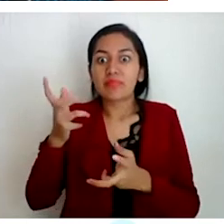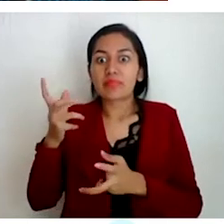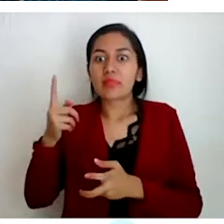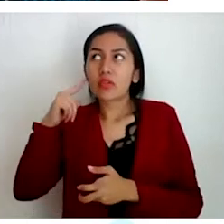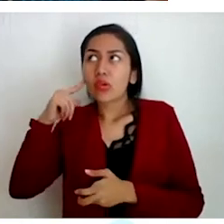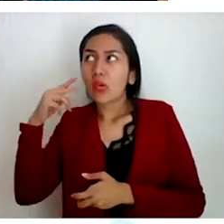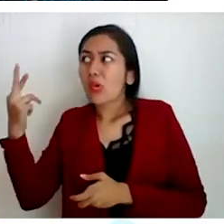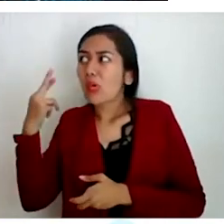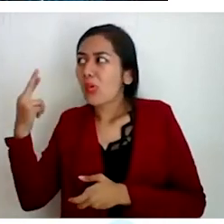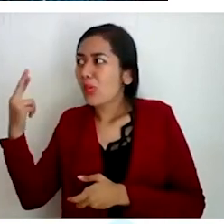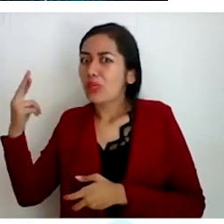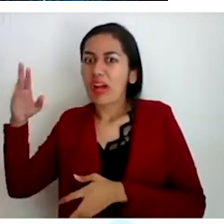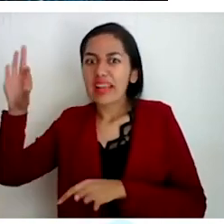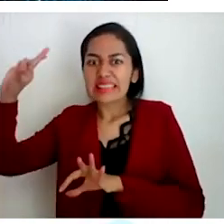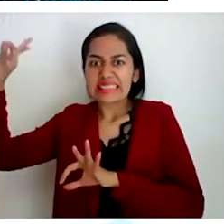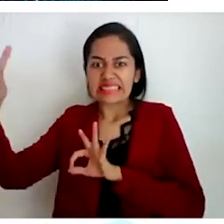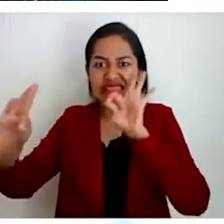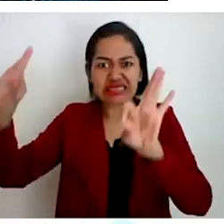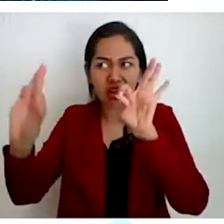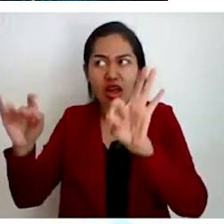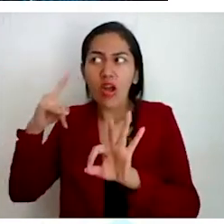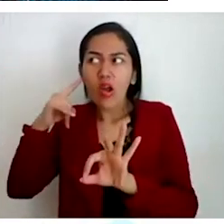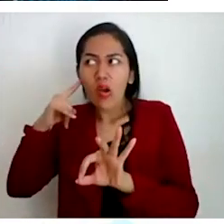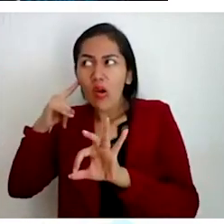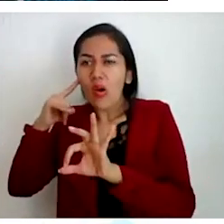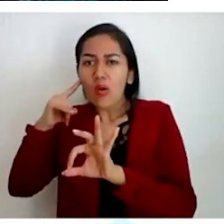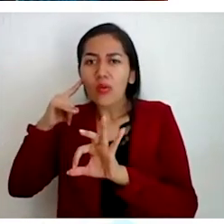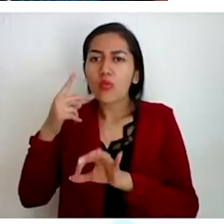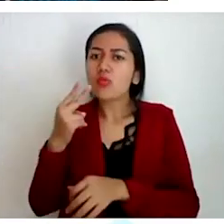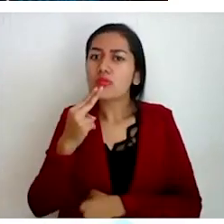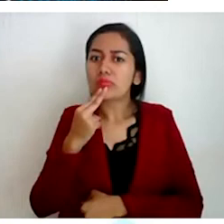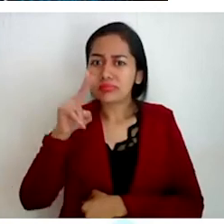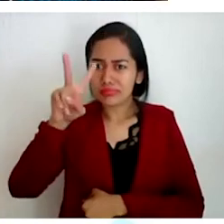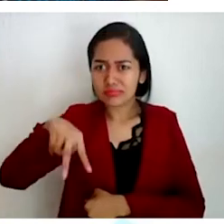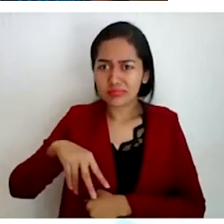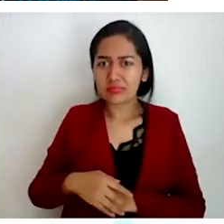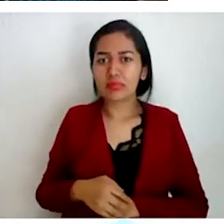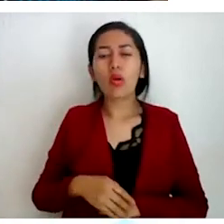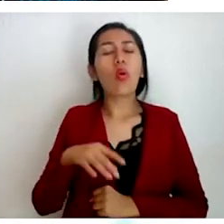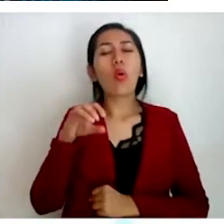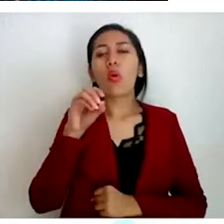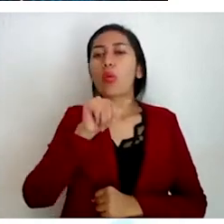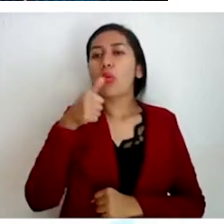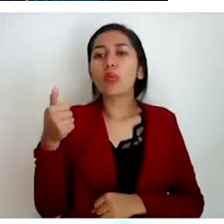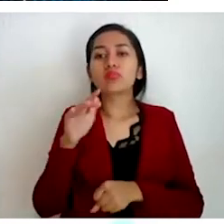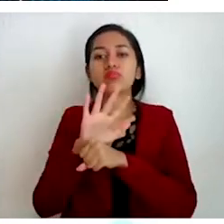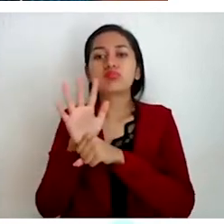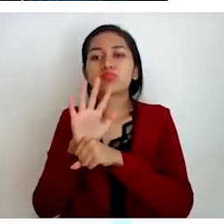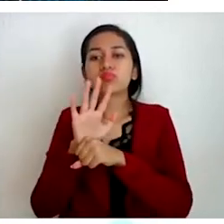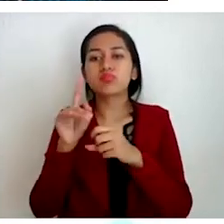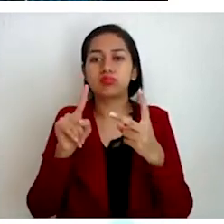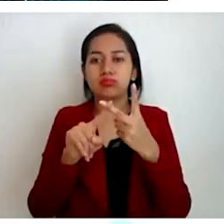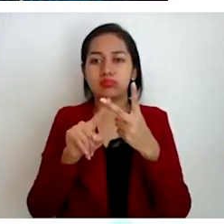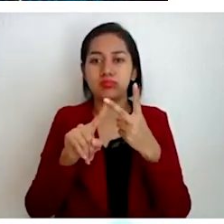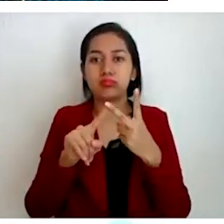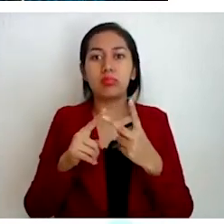relación entre las películas de Nosferatu y Fausto con el temor que se había vivido